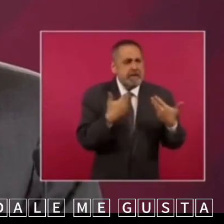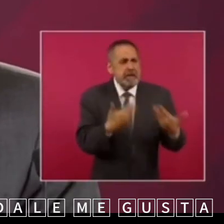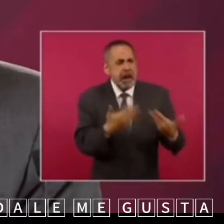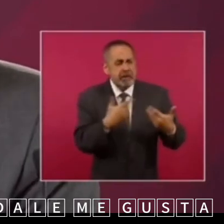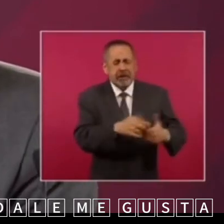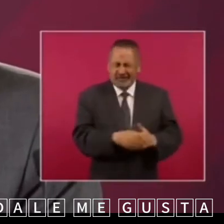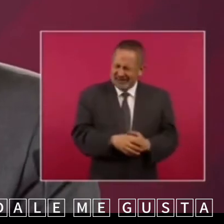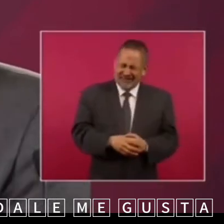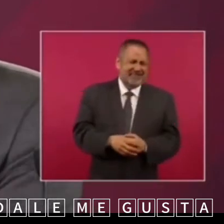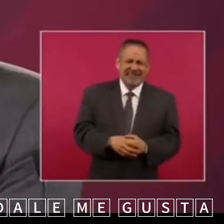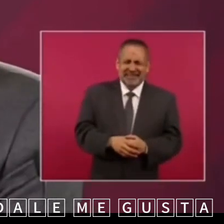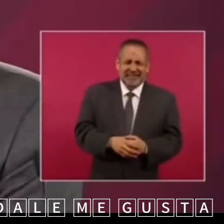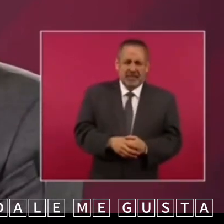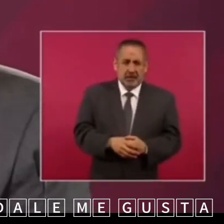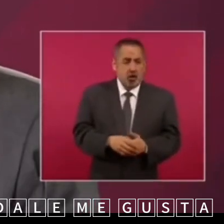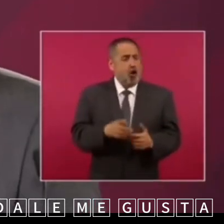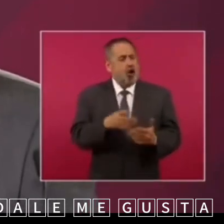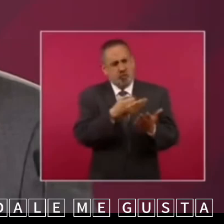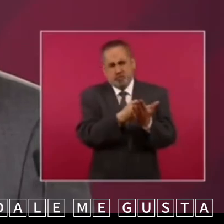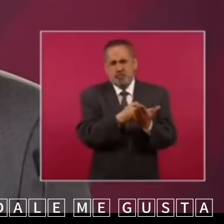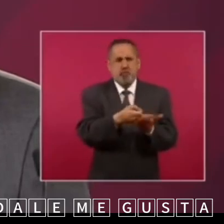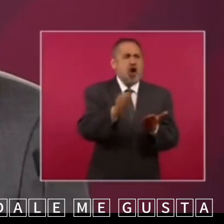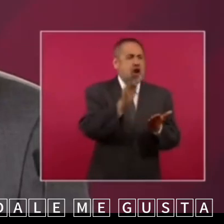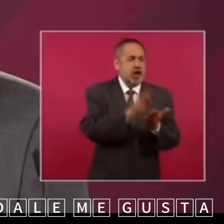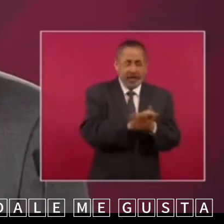y llamarle a eso valentía.